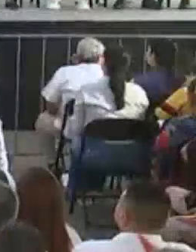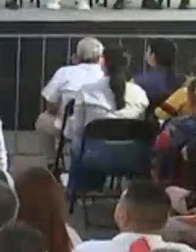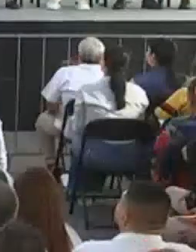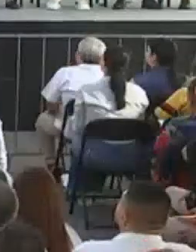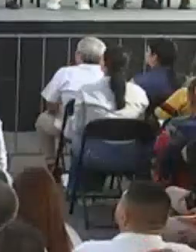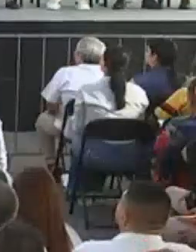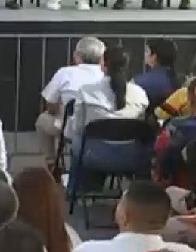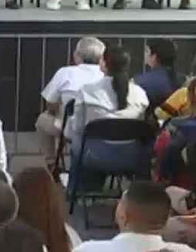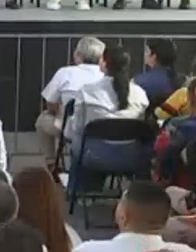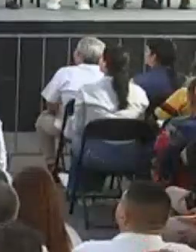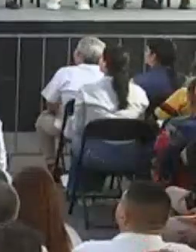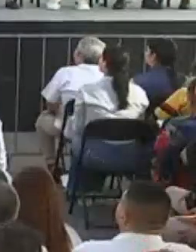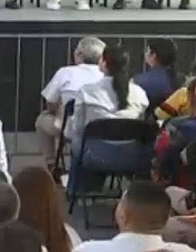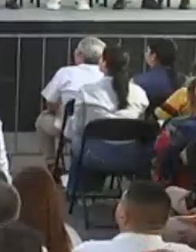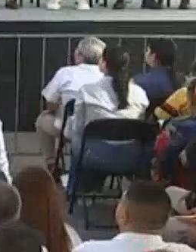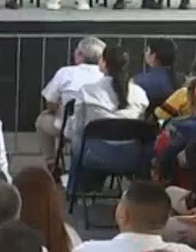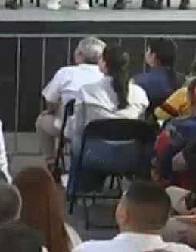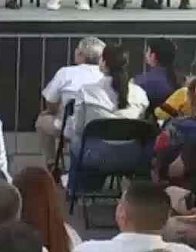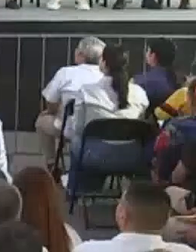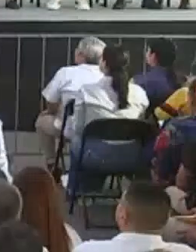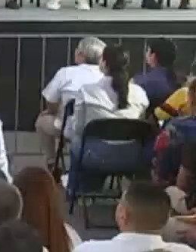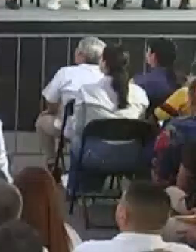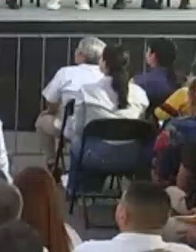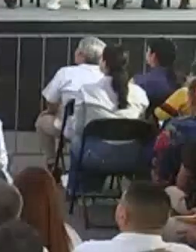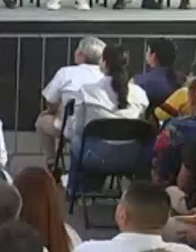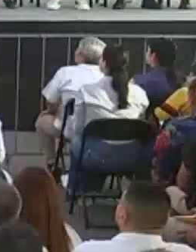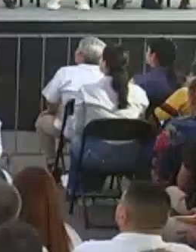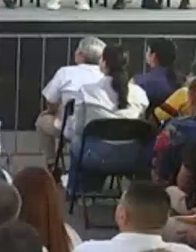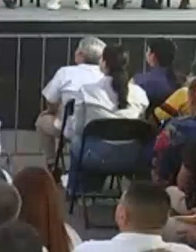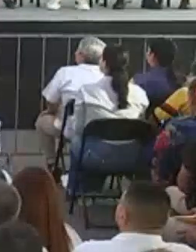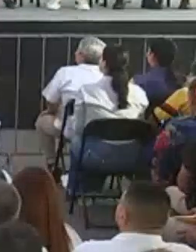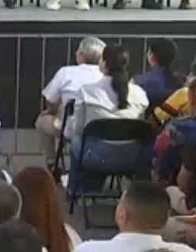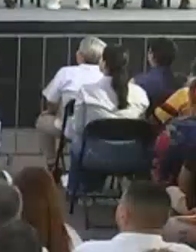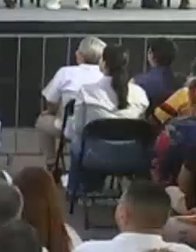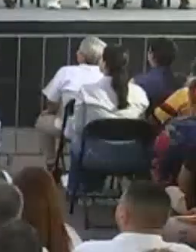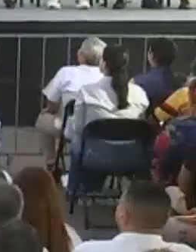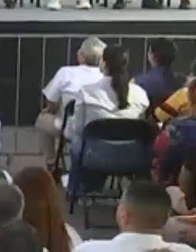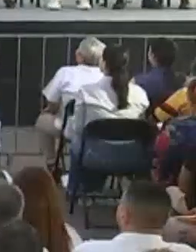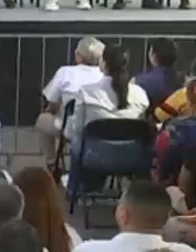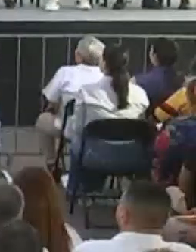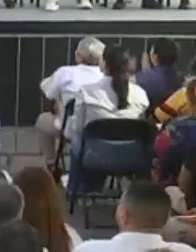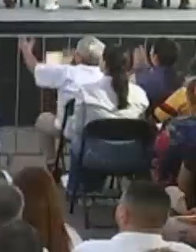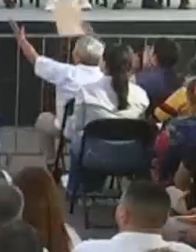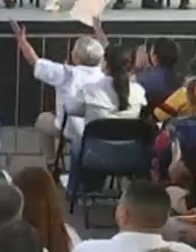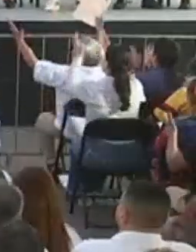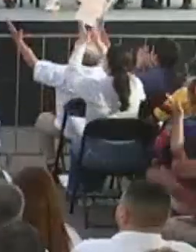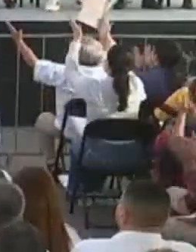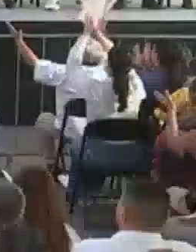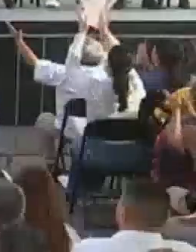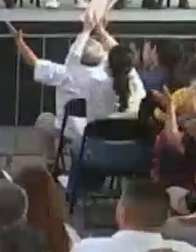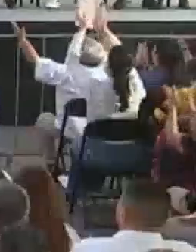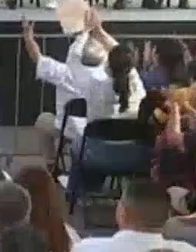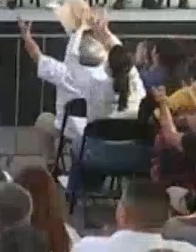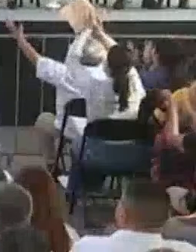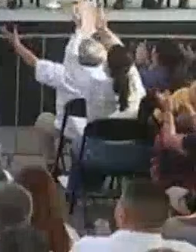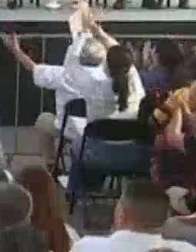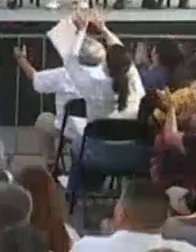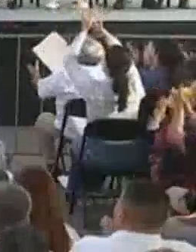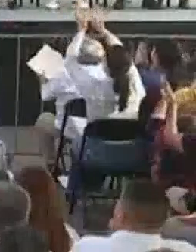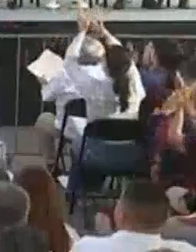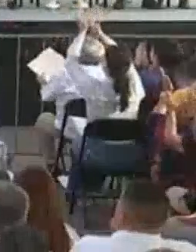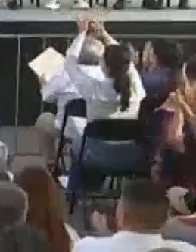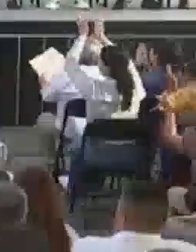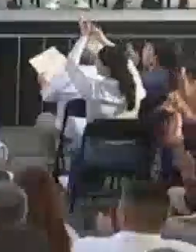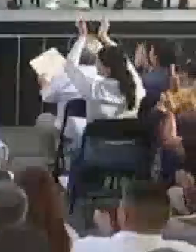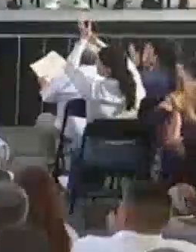Estimado público, escuchemos el mensaje que nos dirige la presidenta constitucional de los Estados Unidos mexicanos,